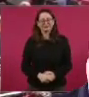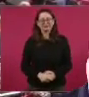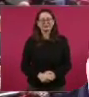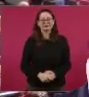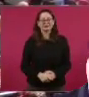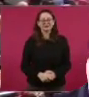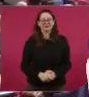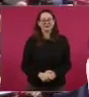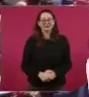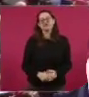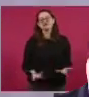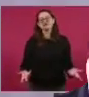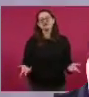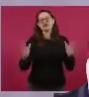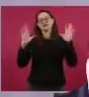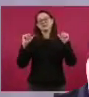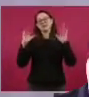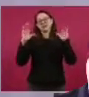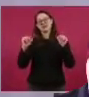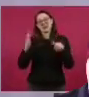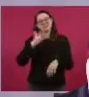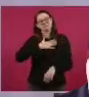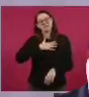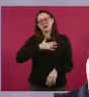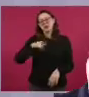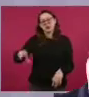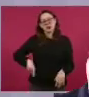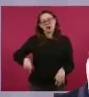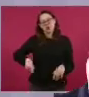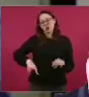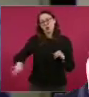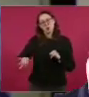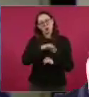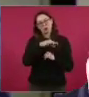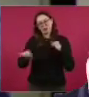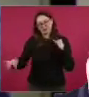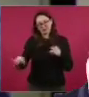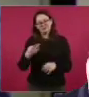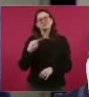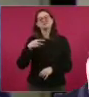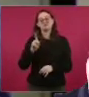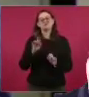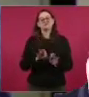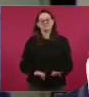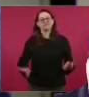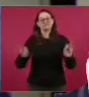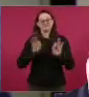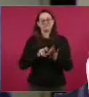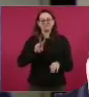Va a ser como la despedida de nuestro gobierno, pero va a ser muy importante.